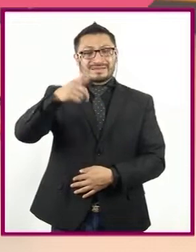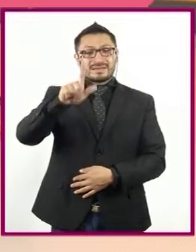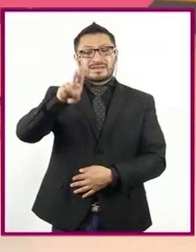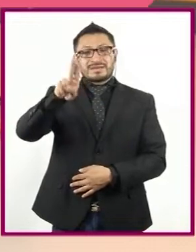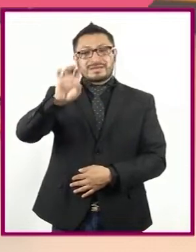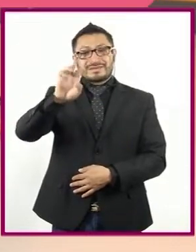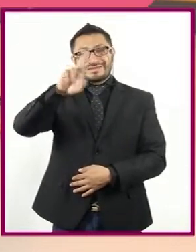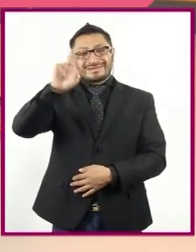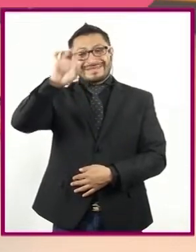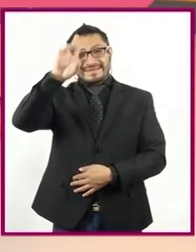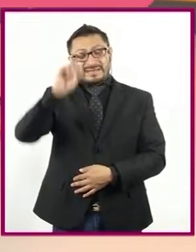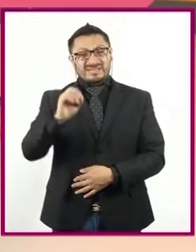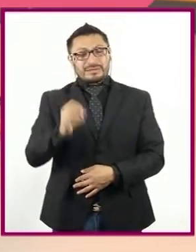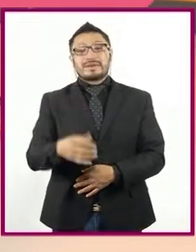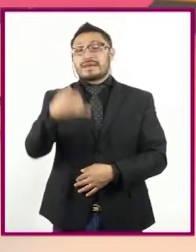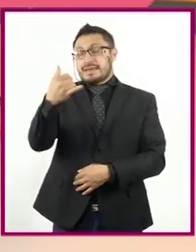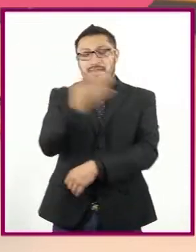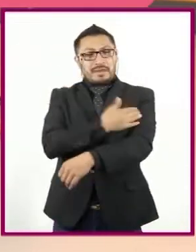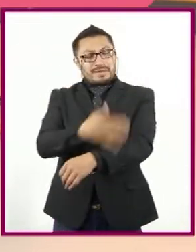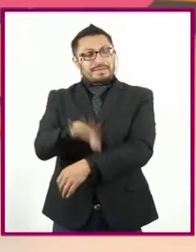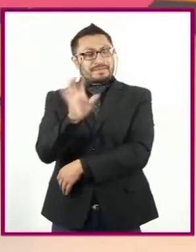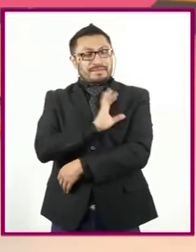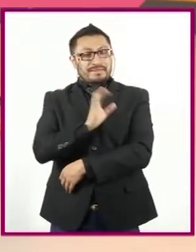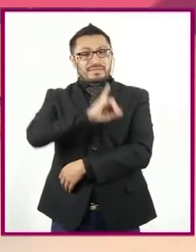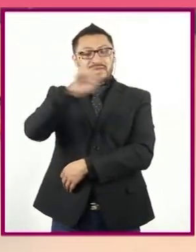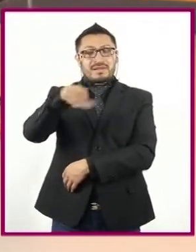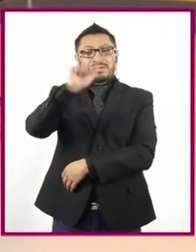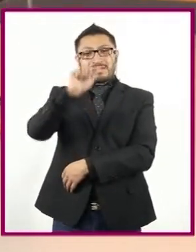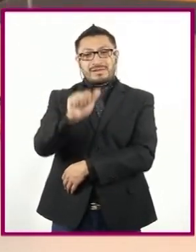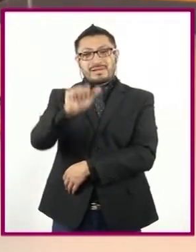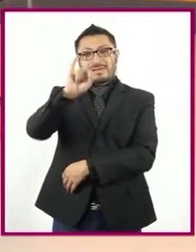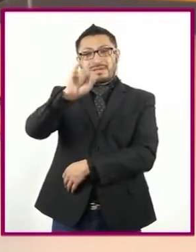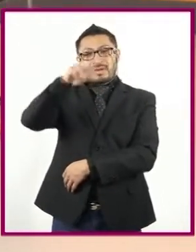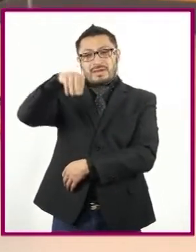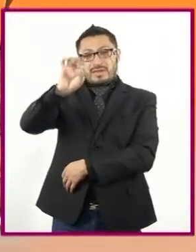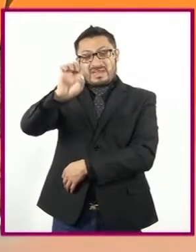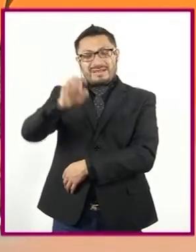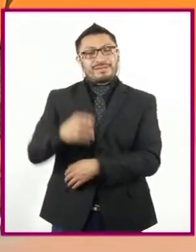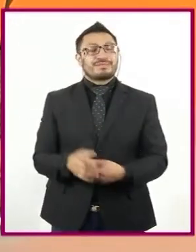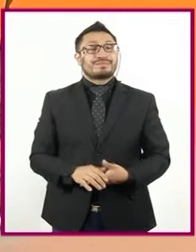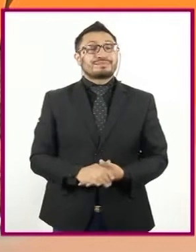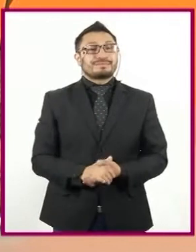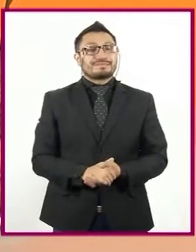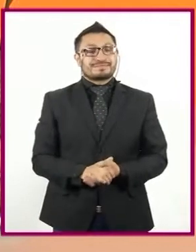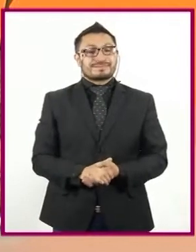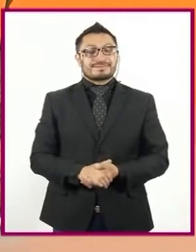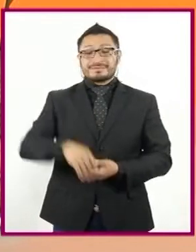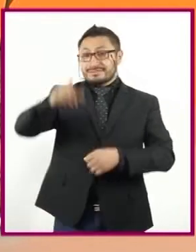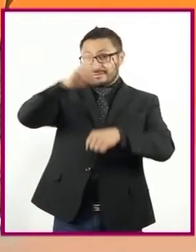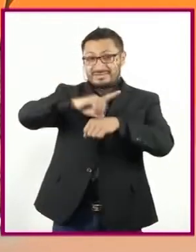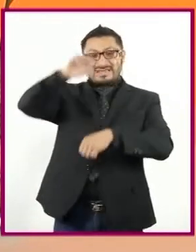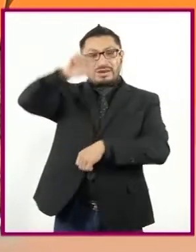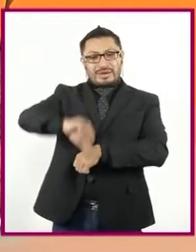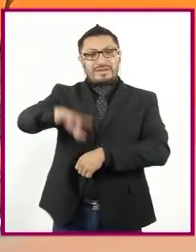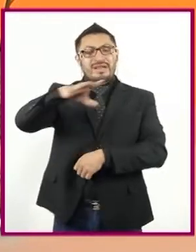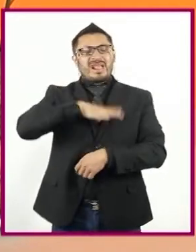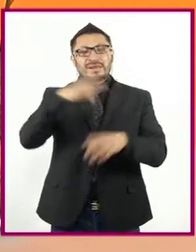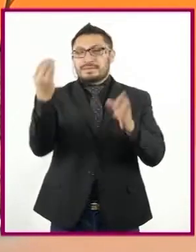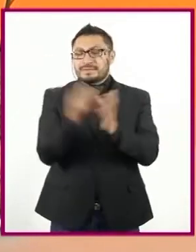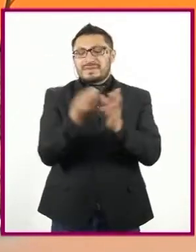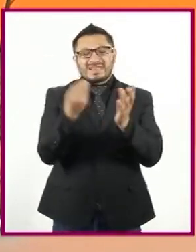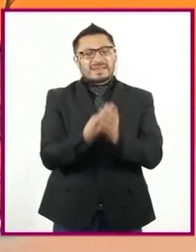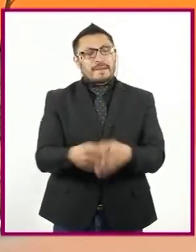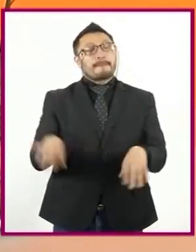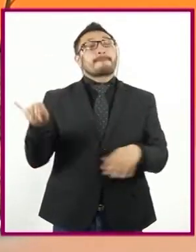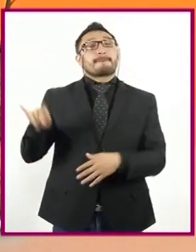mi apreciable y querido compañero Jaime Elías Hernández. El día de hoy tenemos una sesión por